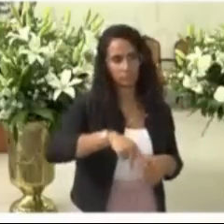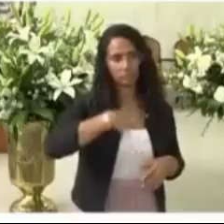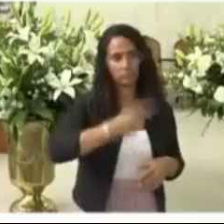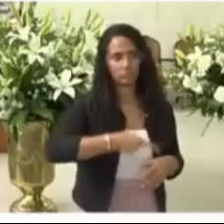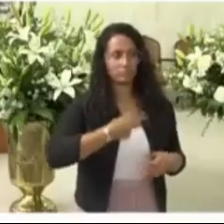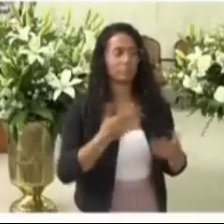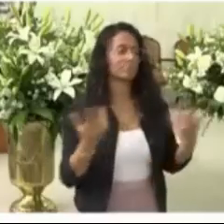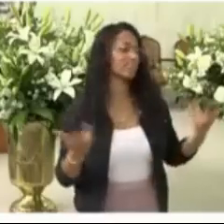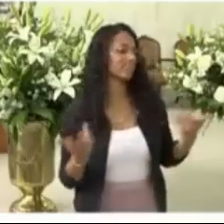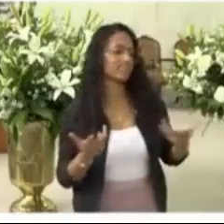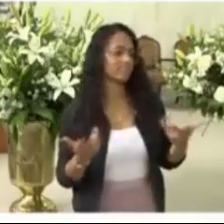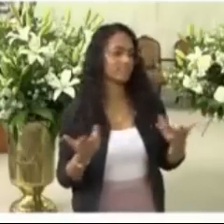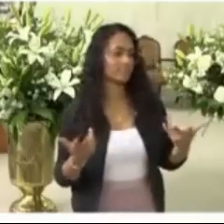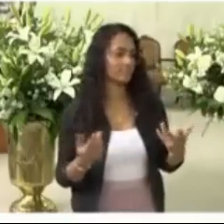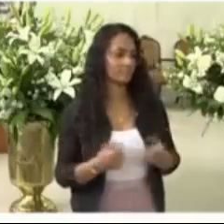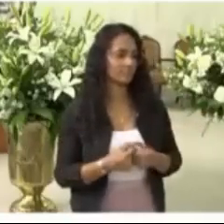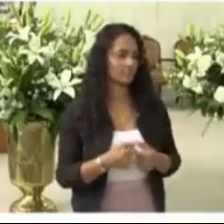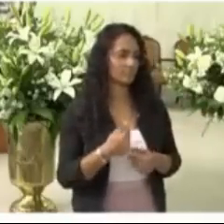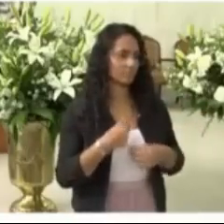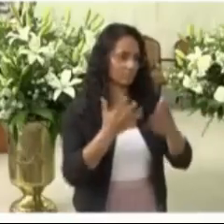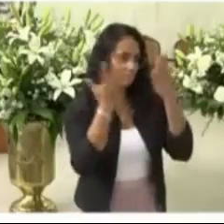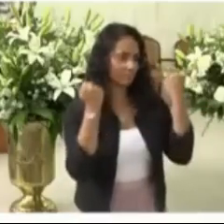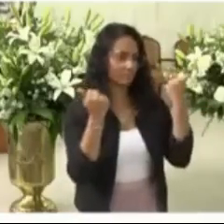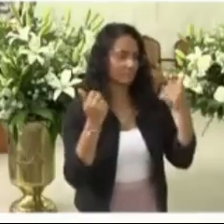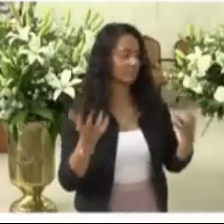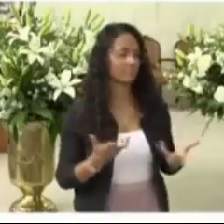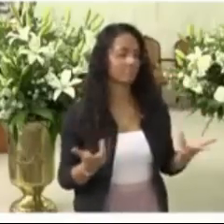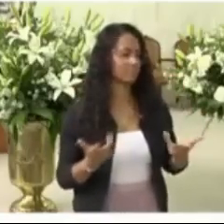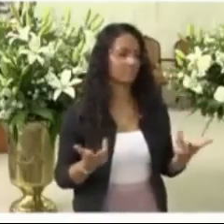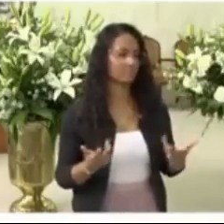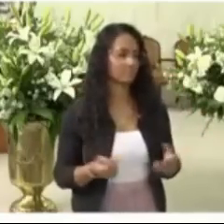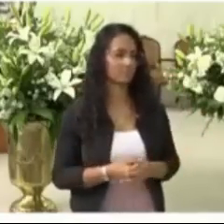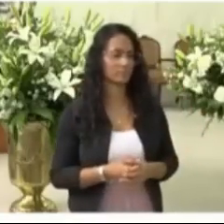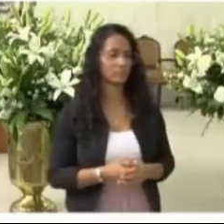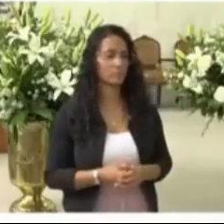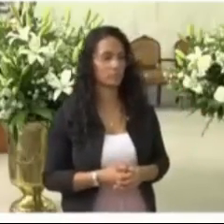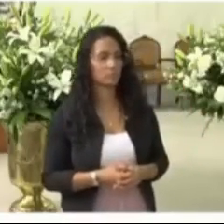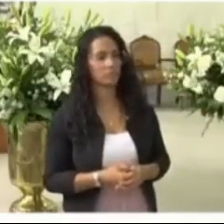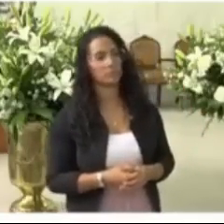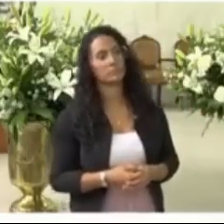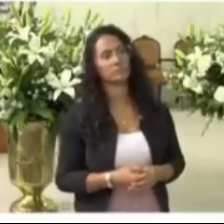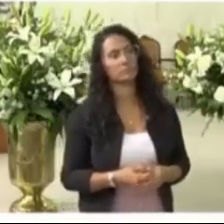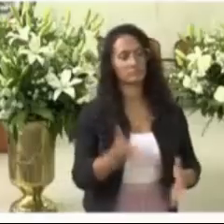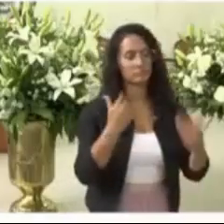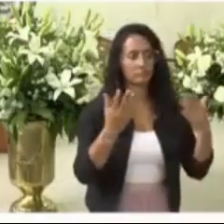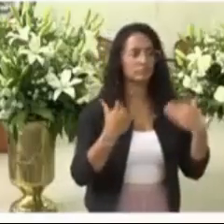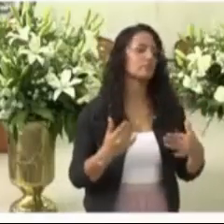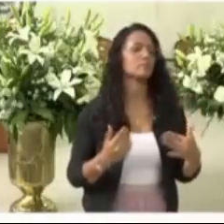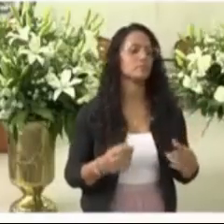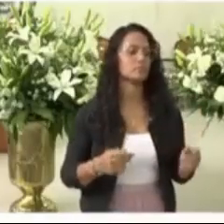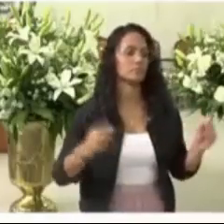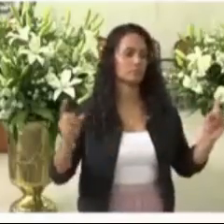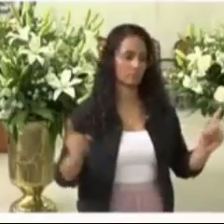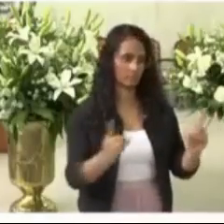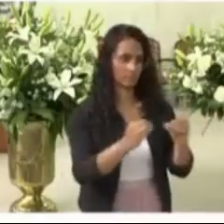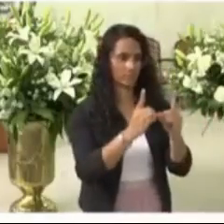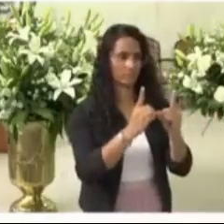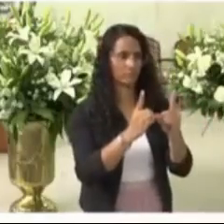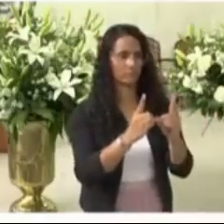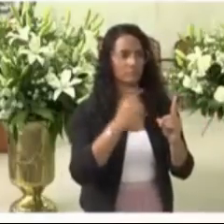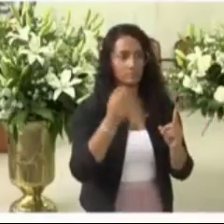hacer. Y finalmente, aquellos familiares que muchas veces se acercan al pastor para decirle: